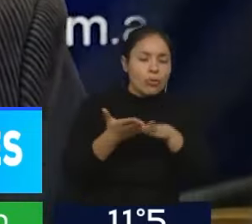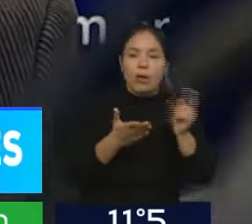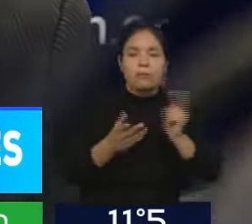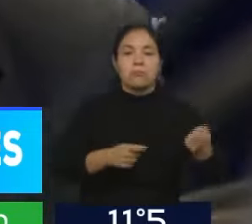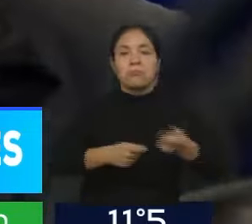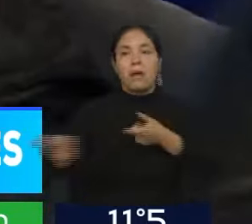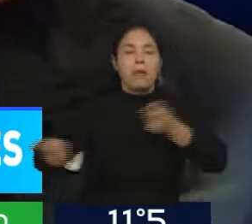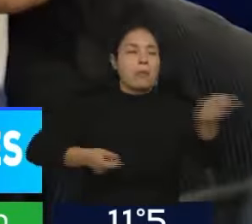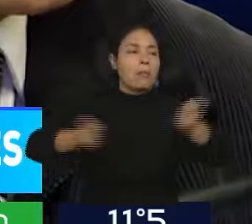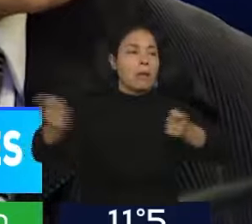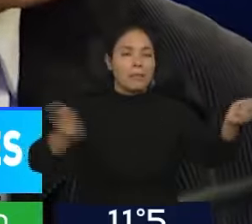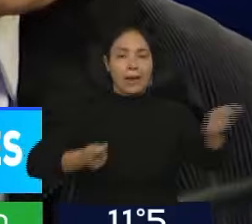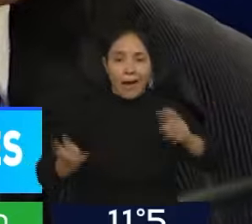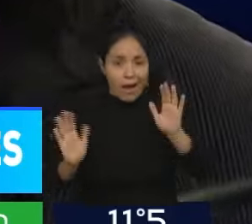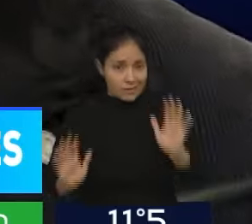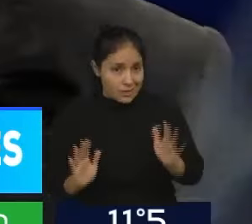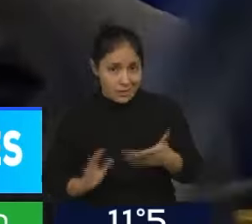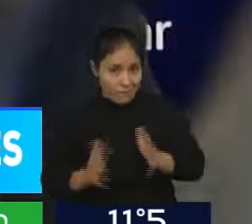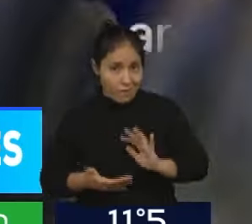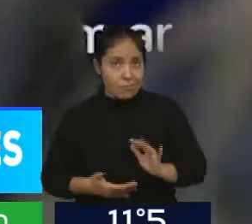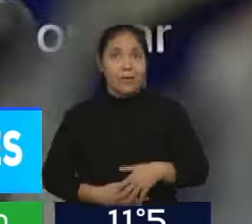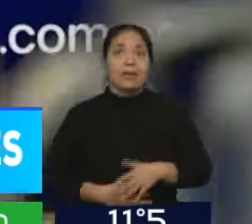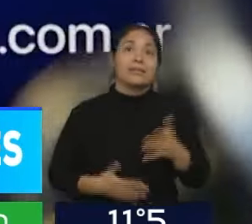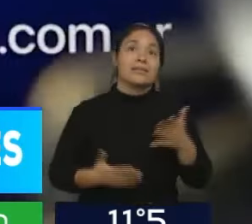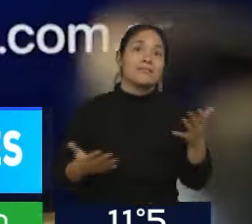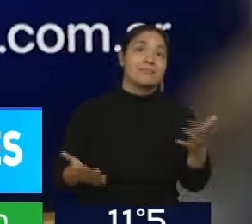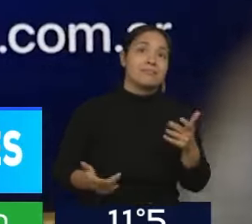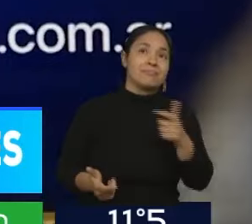está diciendo. Claro. Permítame.